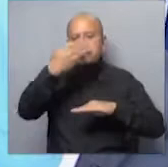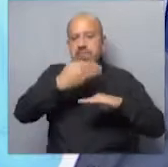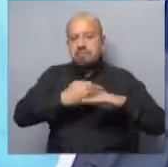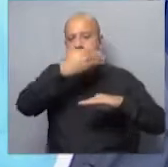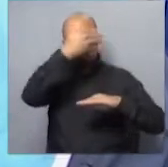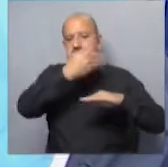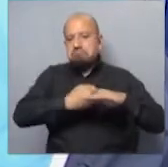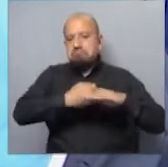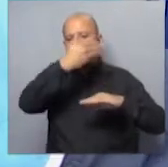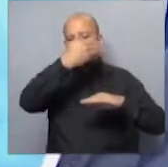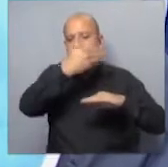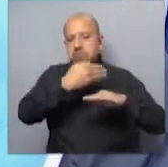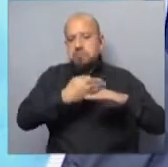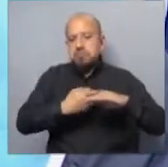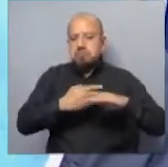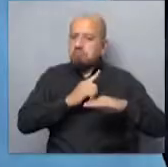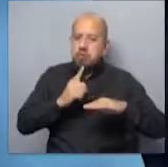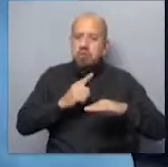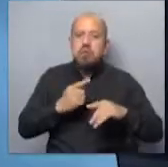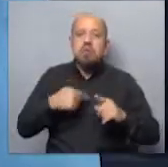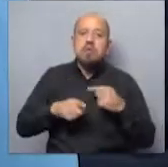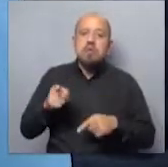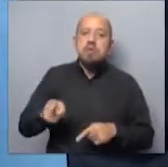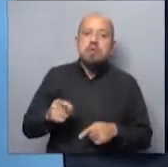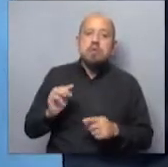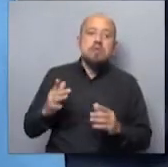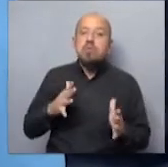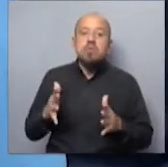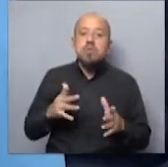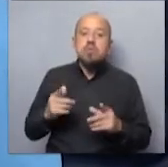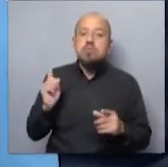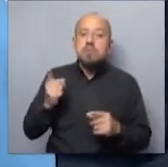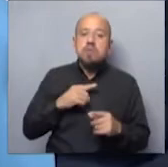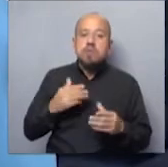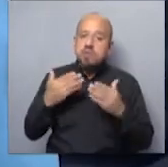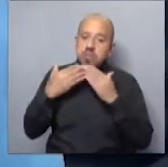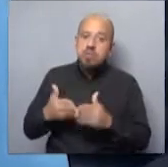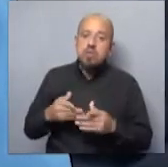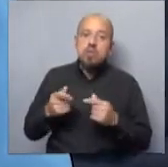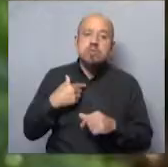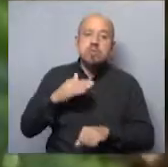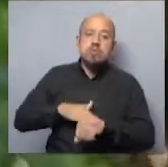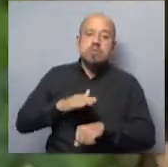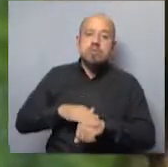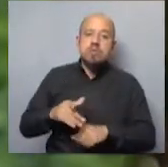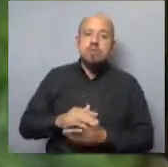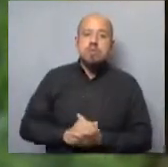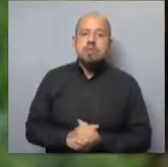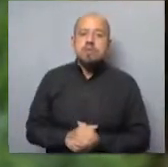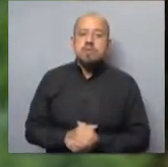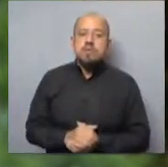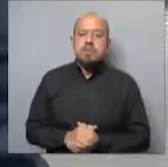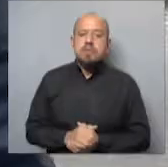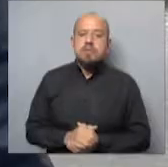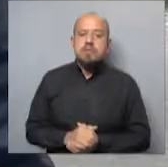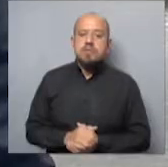pasa algo, vienen a vos y vienen de mala manera a preguntarte algo como que vos tuvieras responsabilidades.